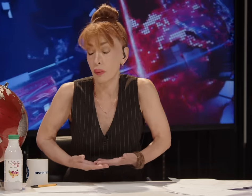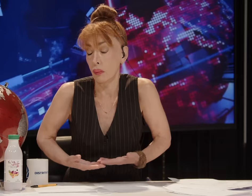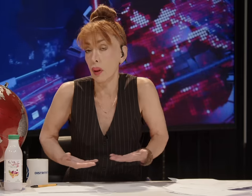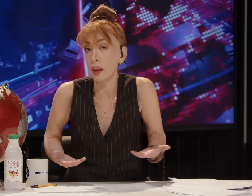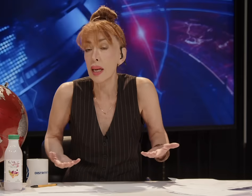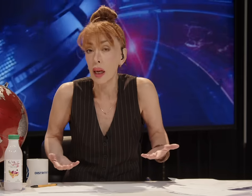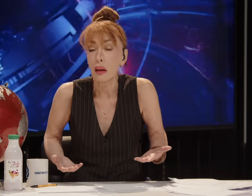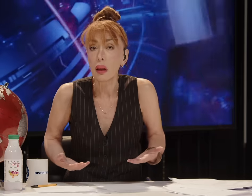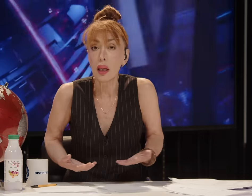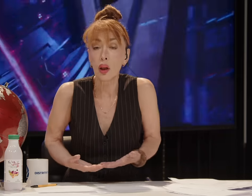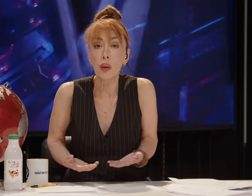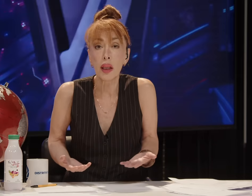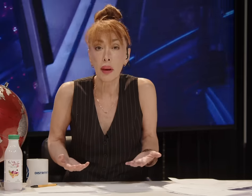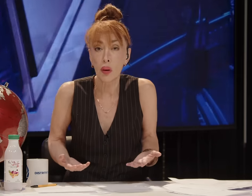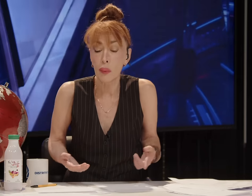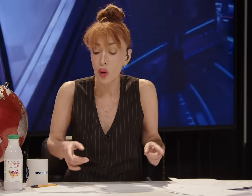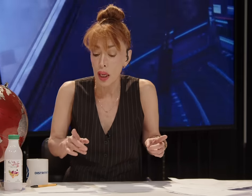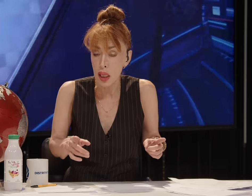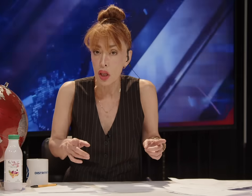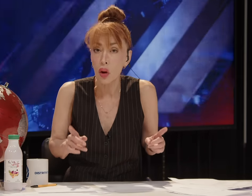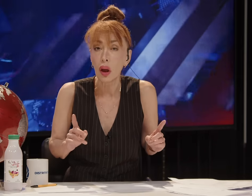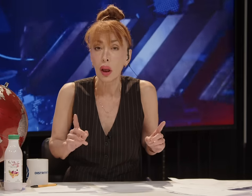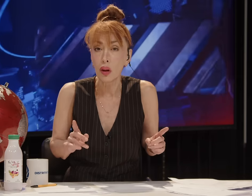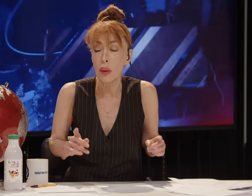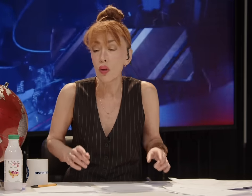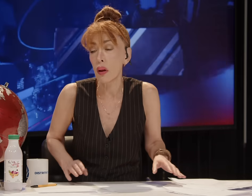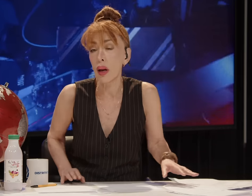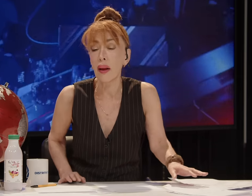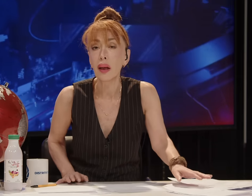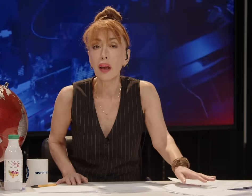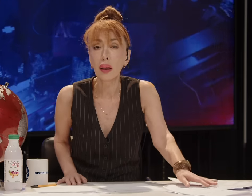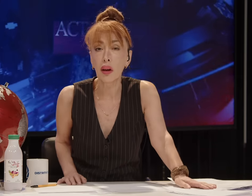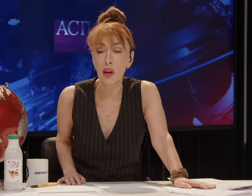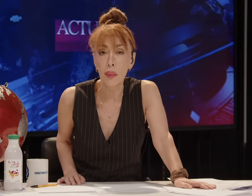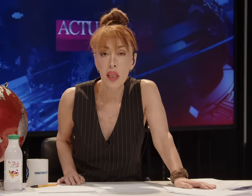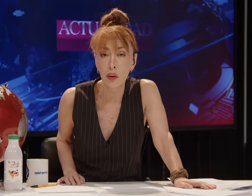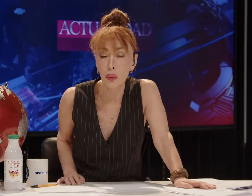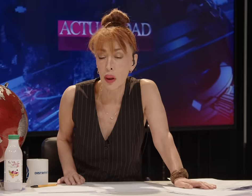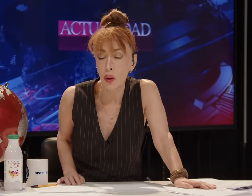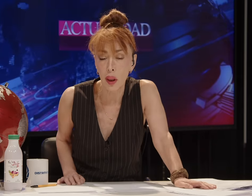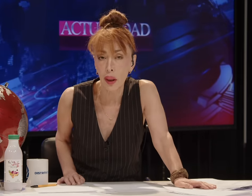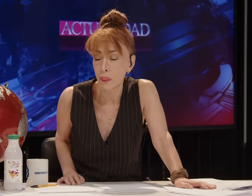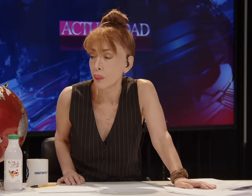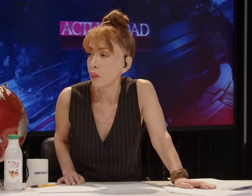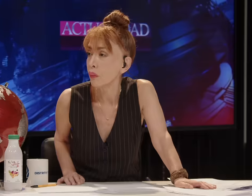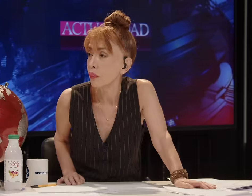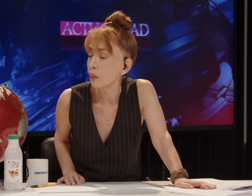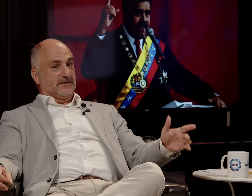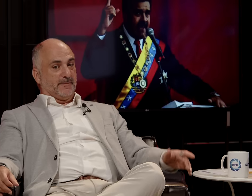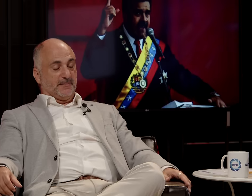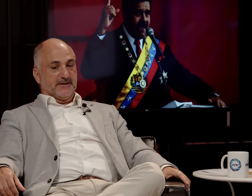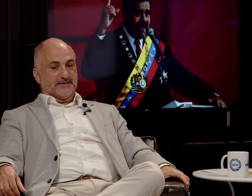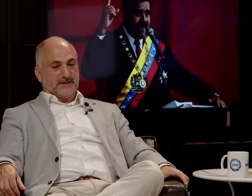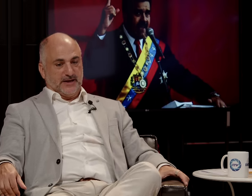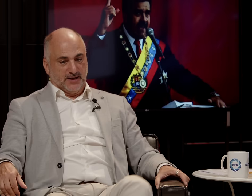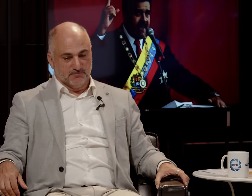podemos tener y naturalmente valoramos e insisto no me ha gustado nada que carina Machado no fuera informada eh